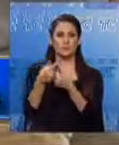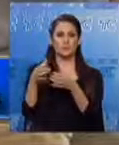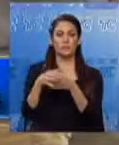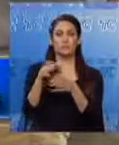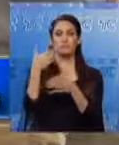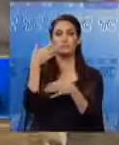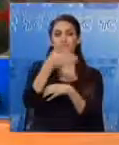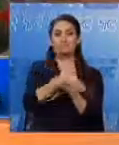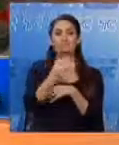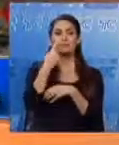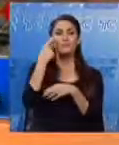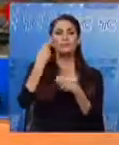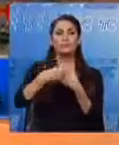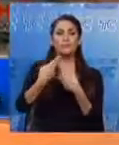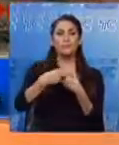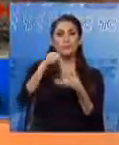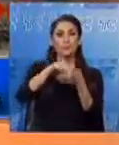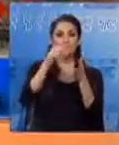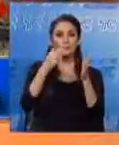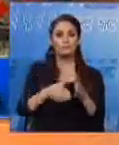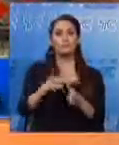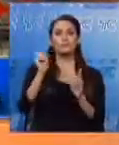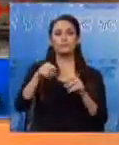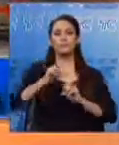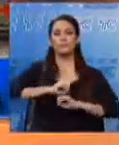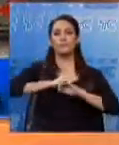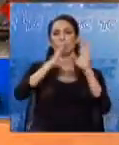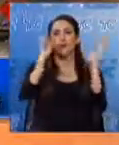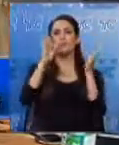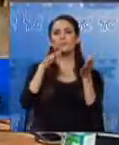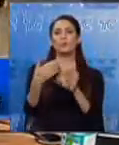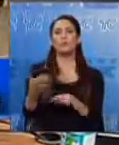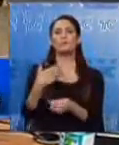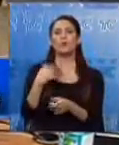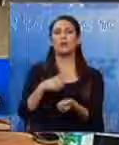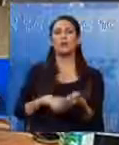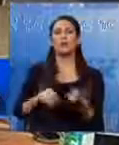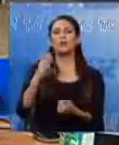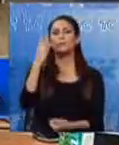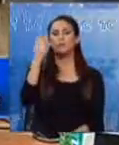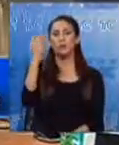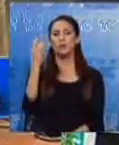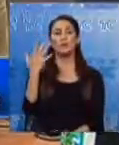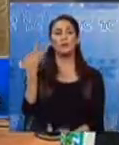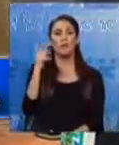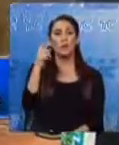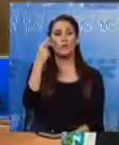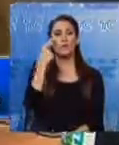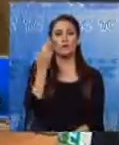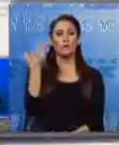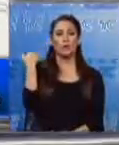del Consejo de Participación pide que se esclarezca la muerte de su hermano, ocurrida